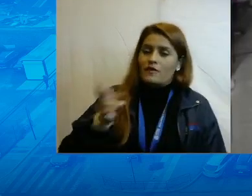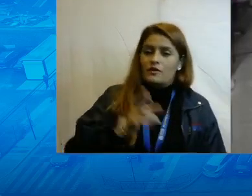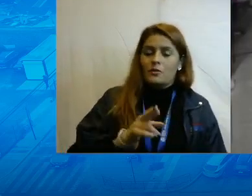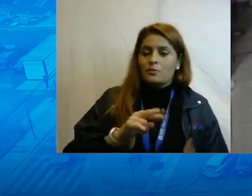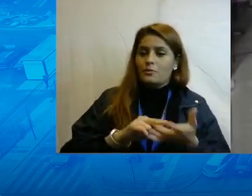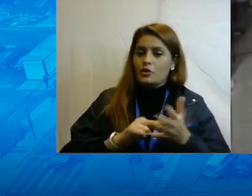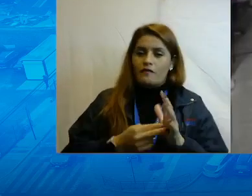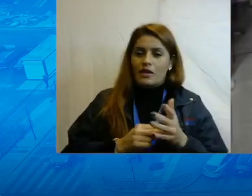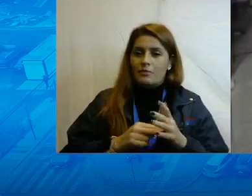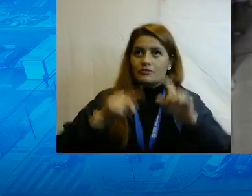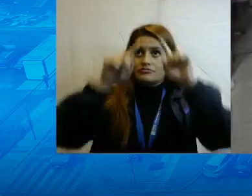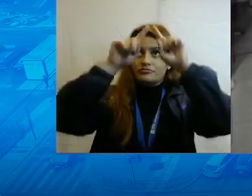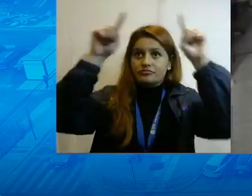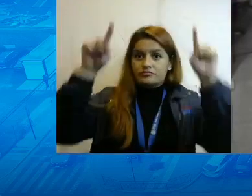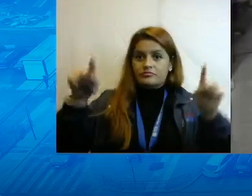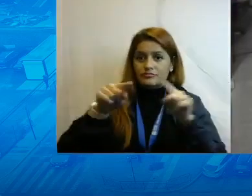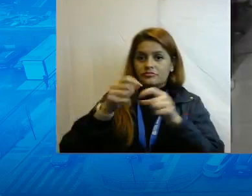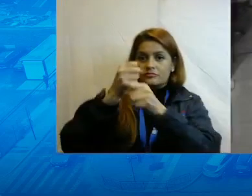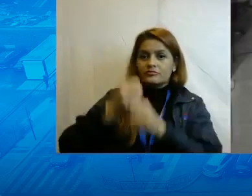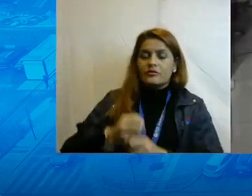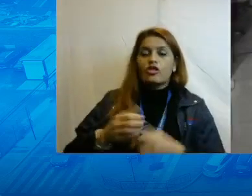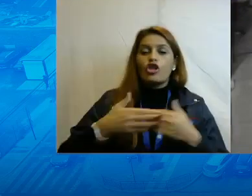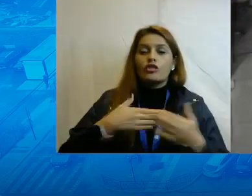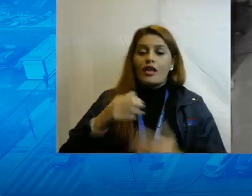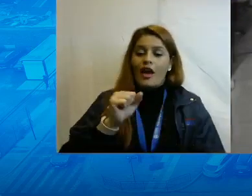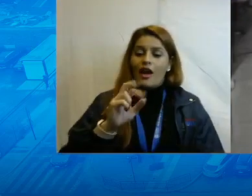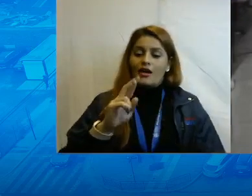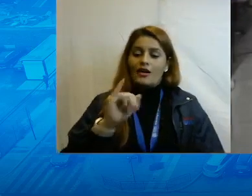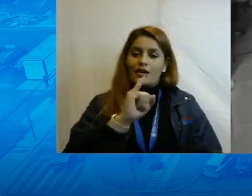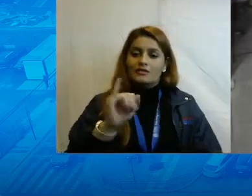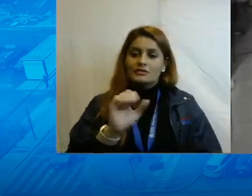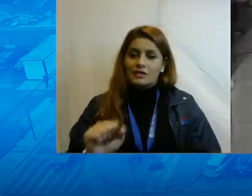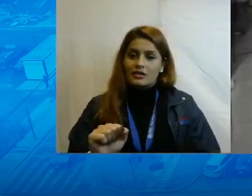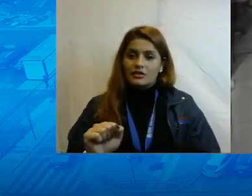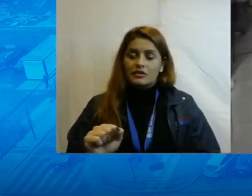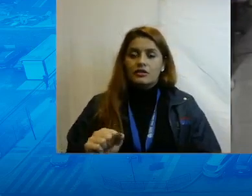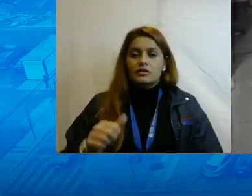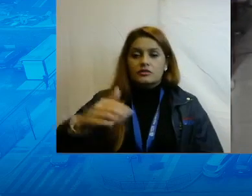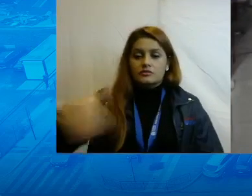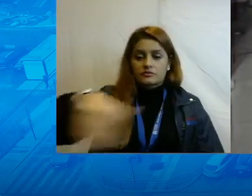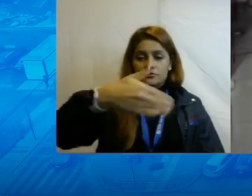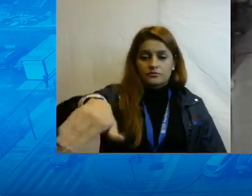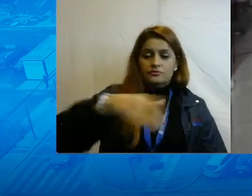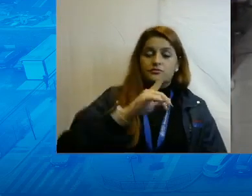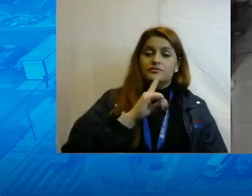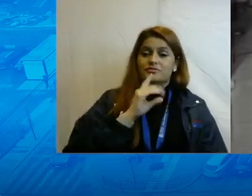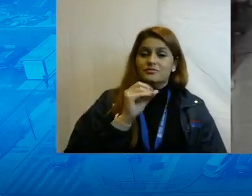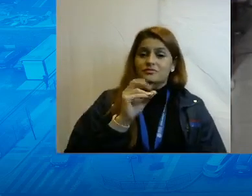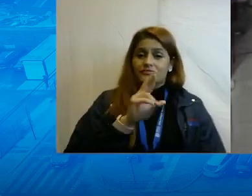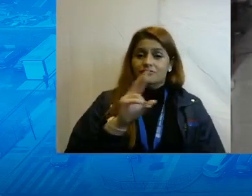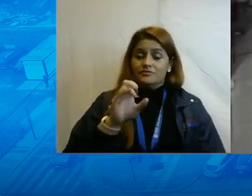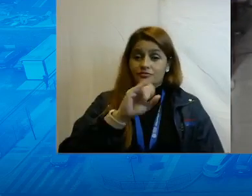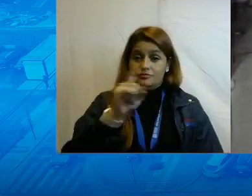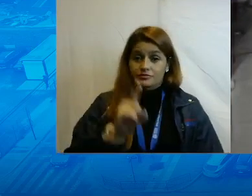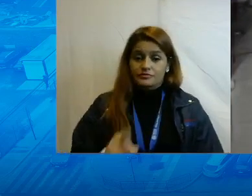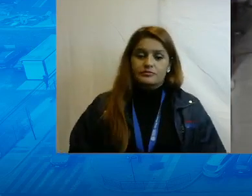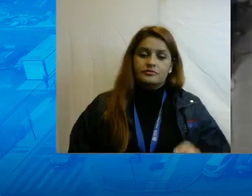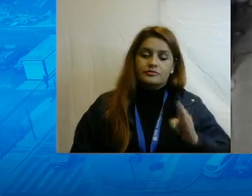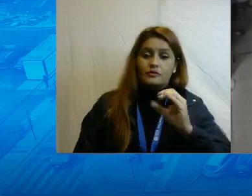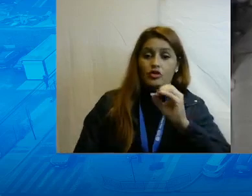de las señaléticas para Arza con las Torres entre Correa. Este fue un caso que presentó la señora Fabiola hace ya más de un